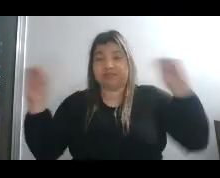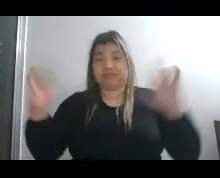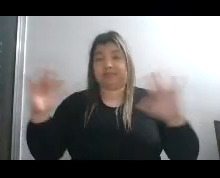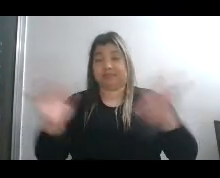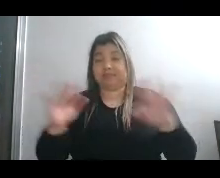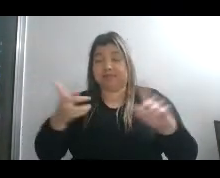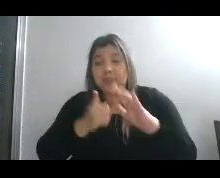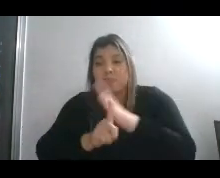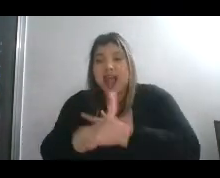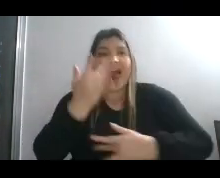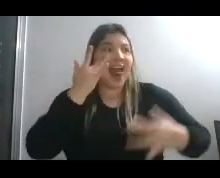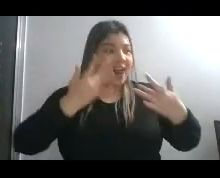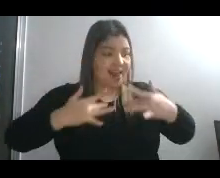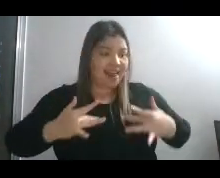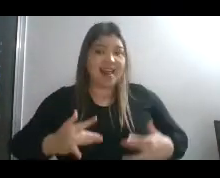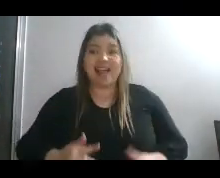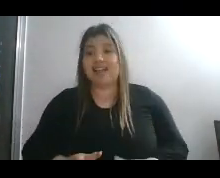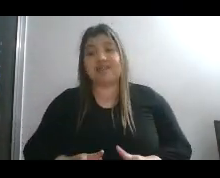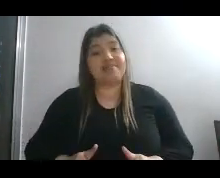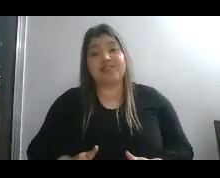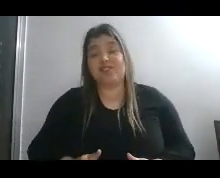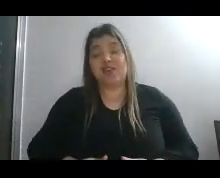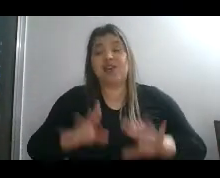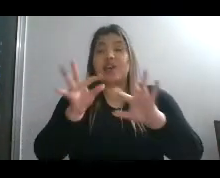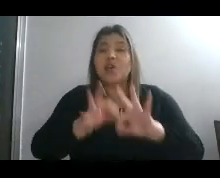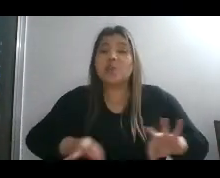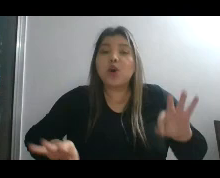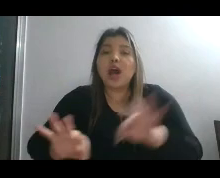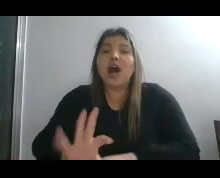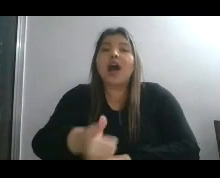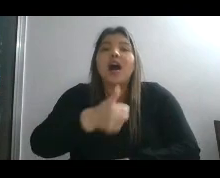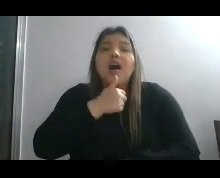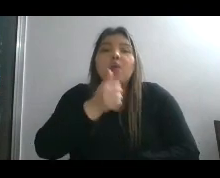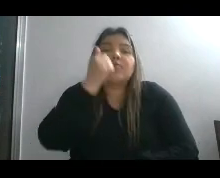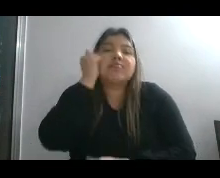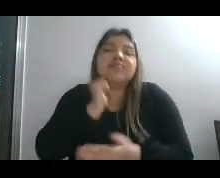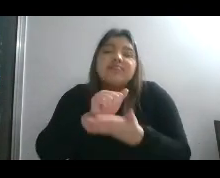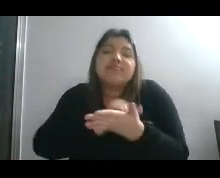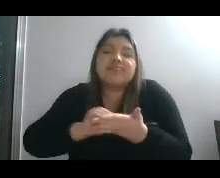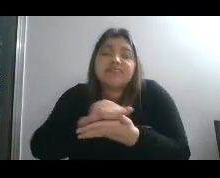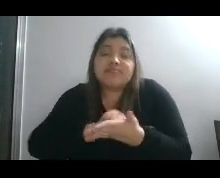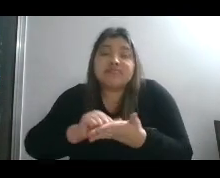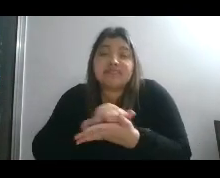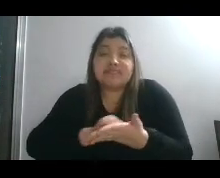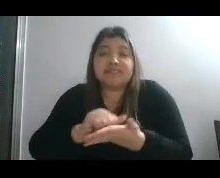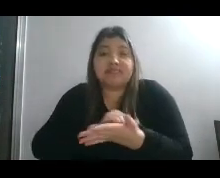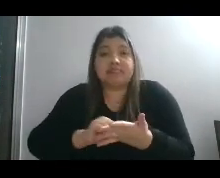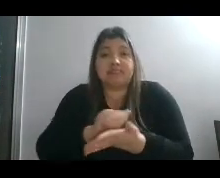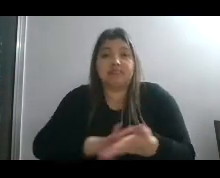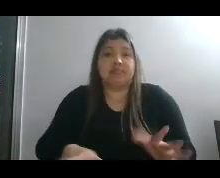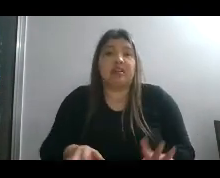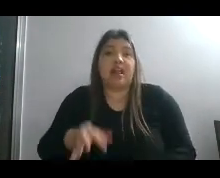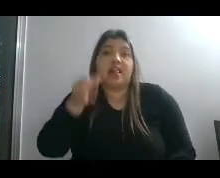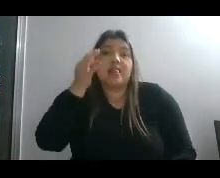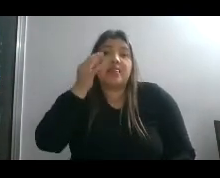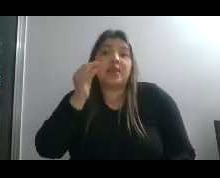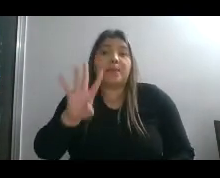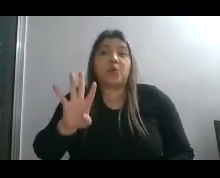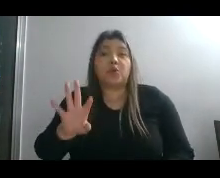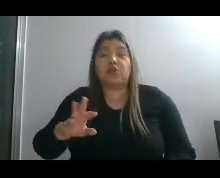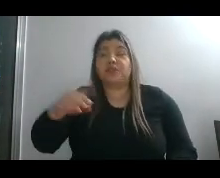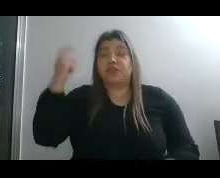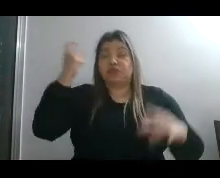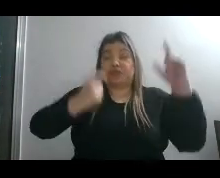Entonces, debo evitar el uso de estos productos químicos porque entonces podría tener un problema peor por alguna